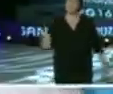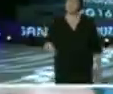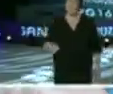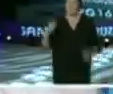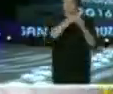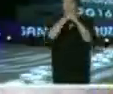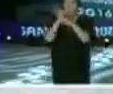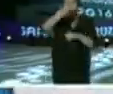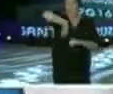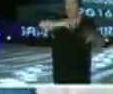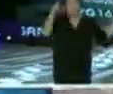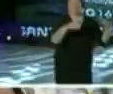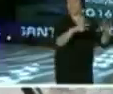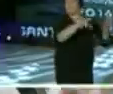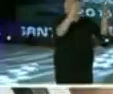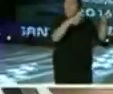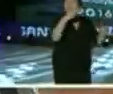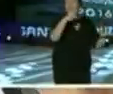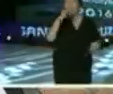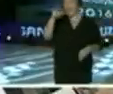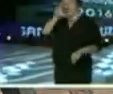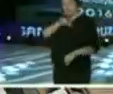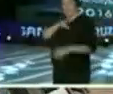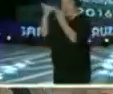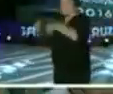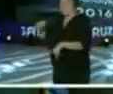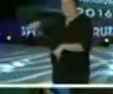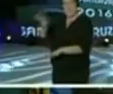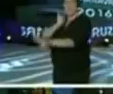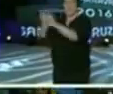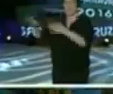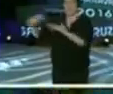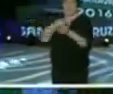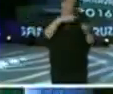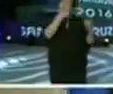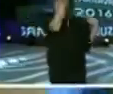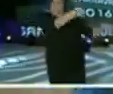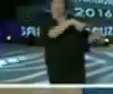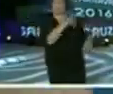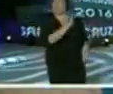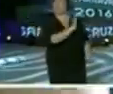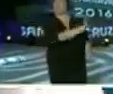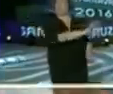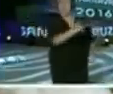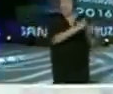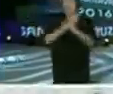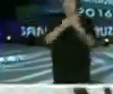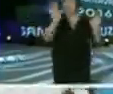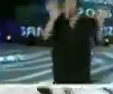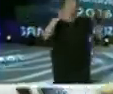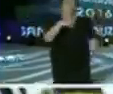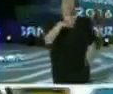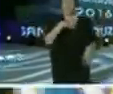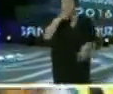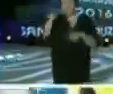purga, las reuniones se acabaron por cojones, porque Gladys ya decidirá por ti. No, no, no hay ni que juntarse, que ya es hora, ya cambia la